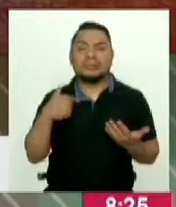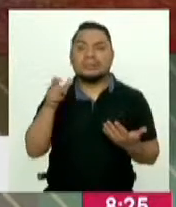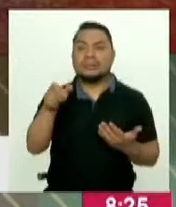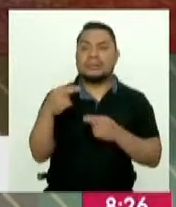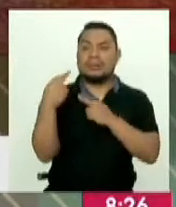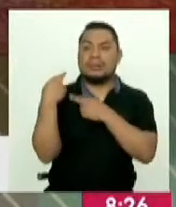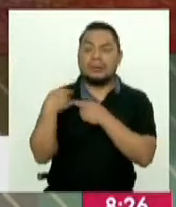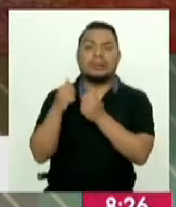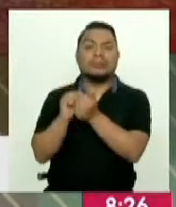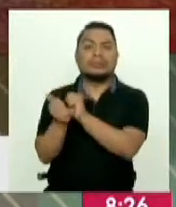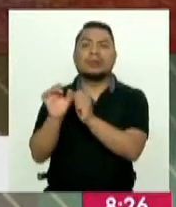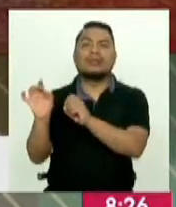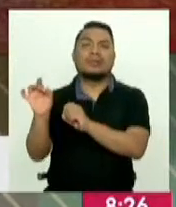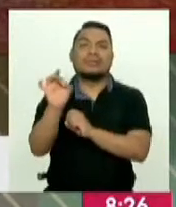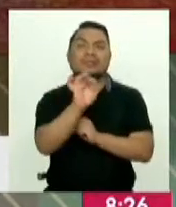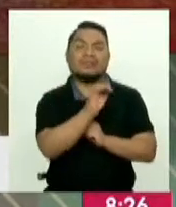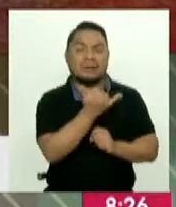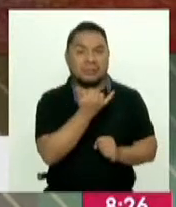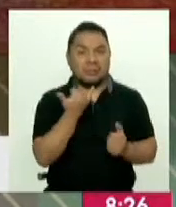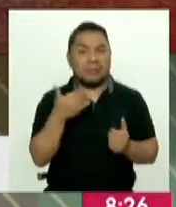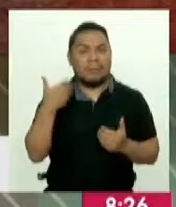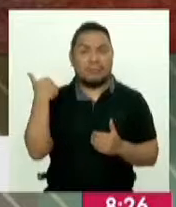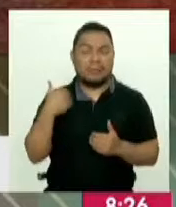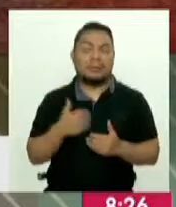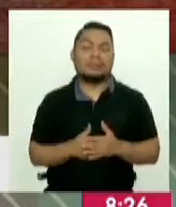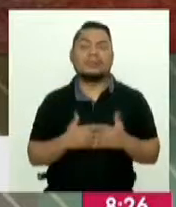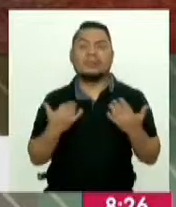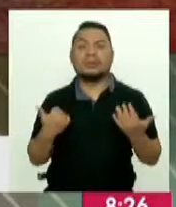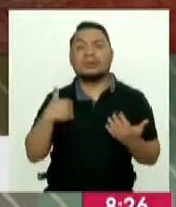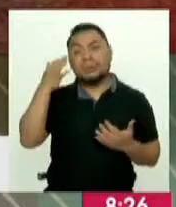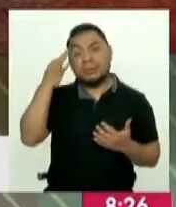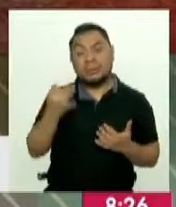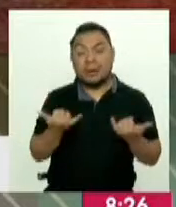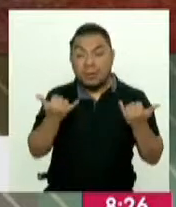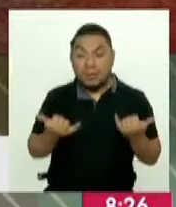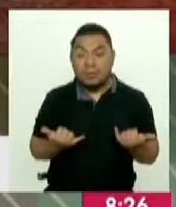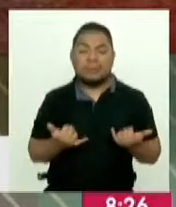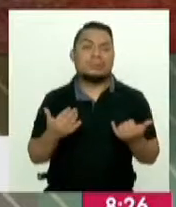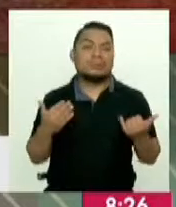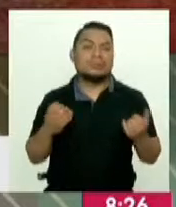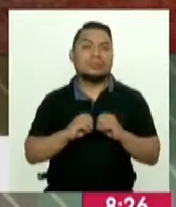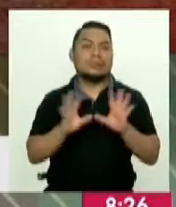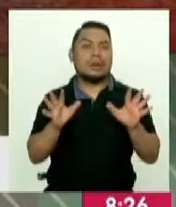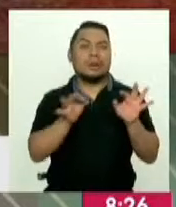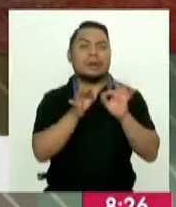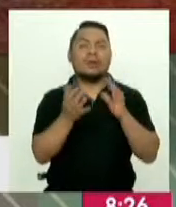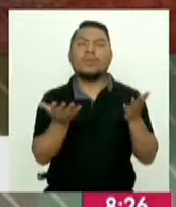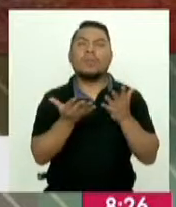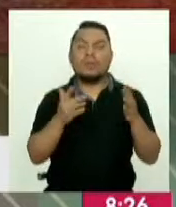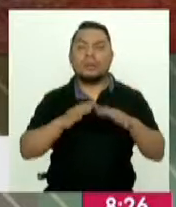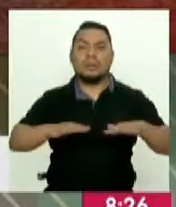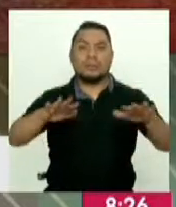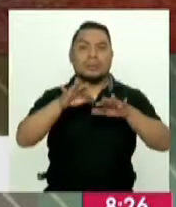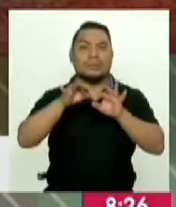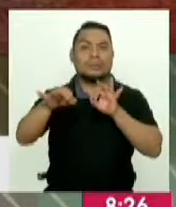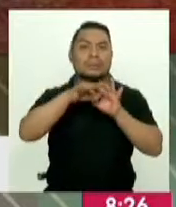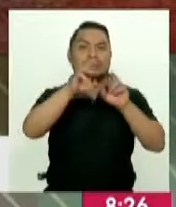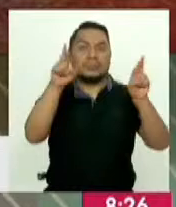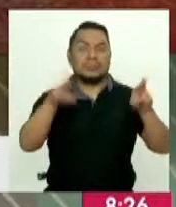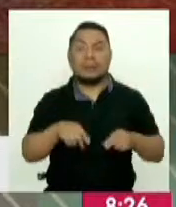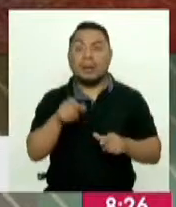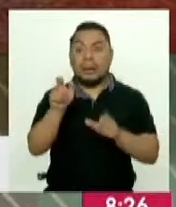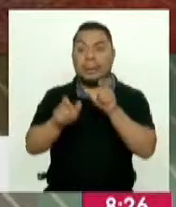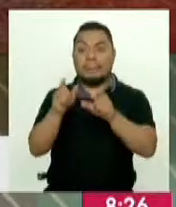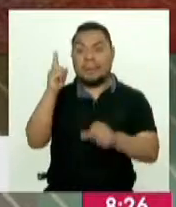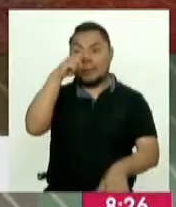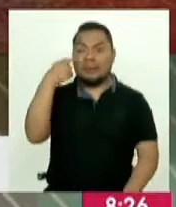competencias diferentes de las que hemos visto en el pasado. Entonces, yo creo que recién se está clarificando cuál va a ser el escenario en las regiones. Hay rostros antiguos que